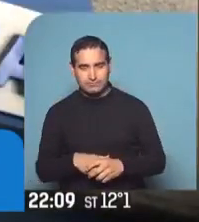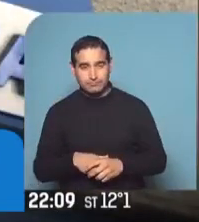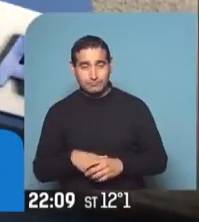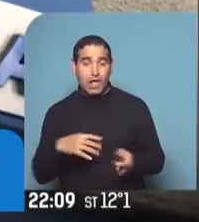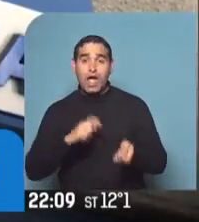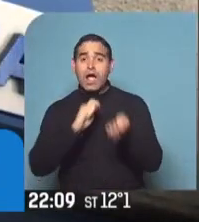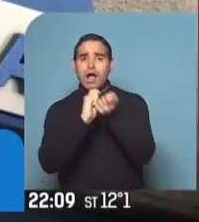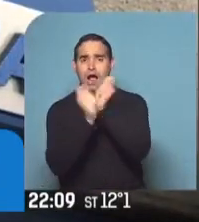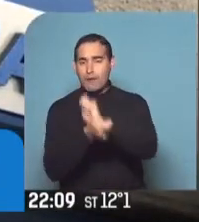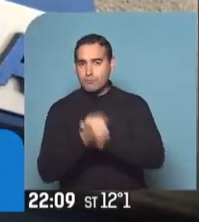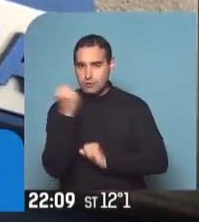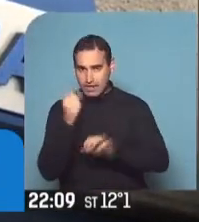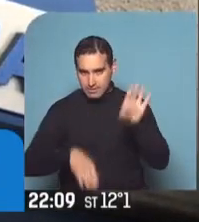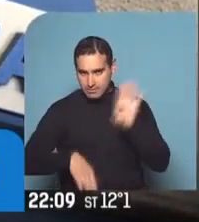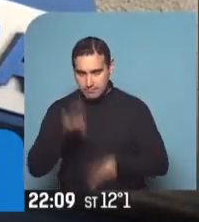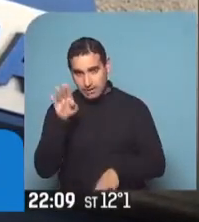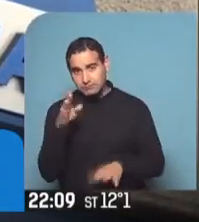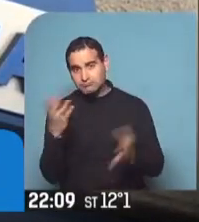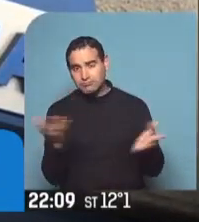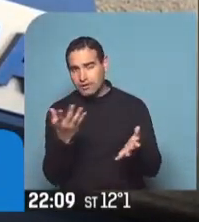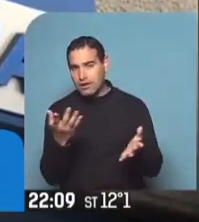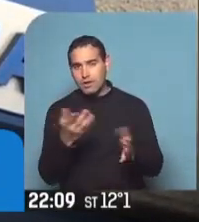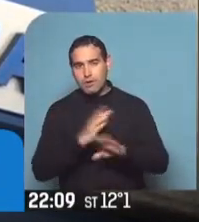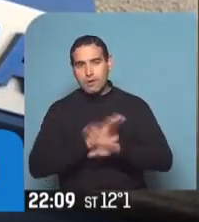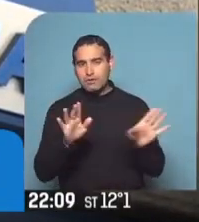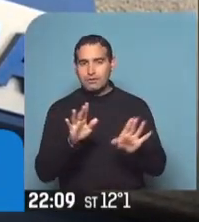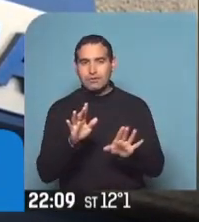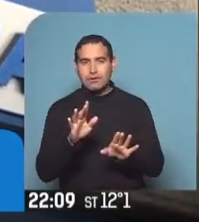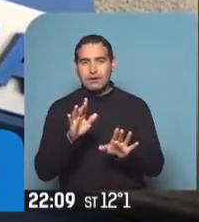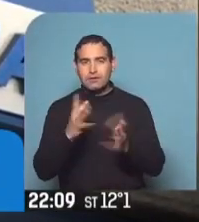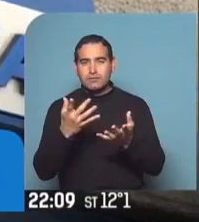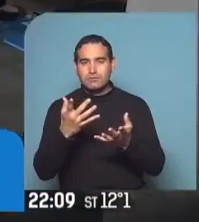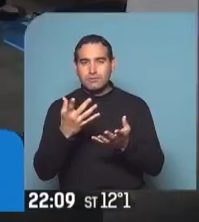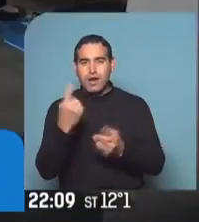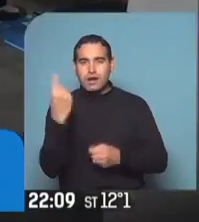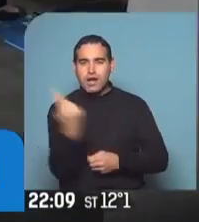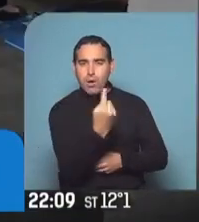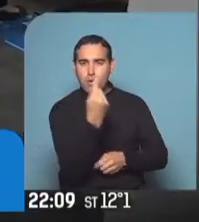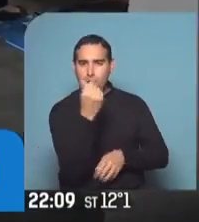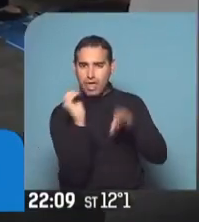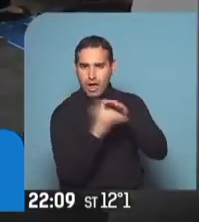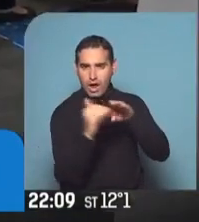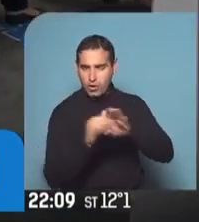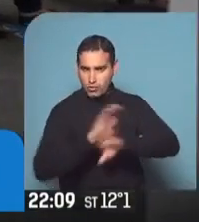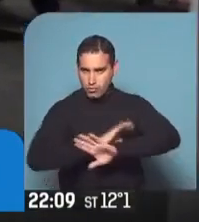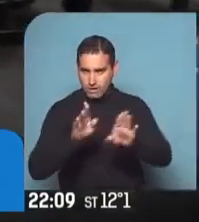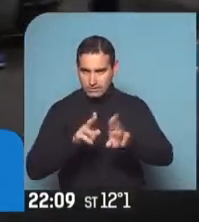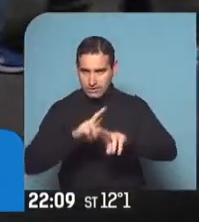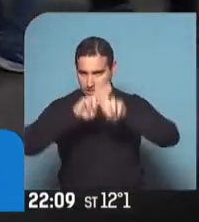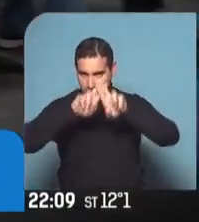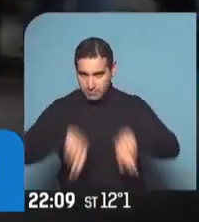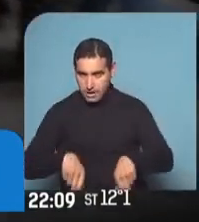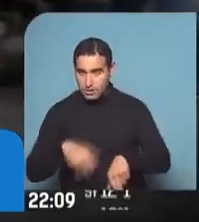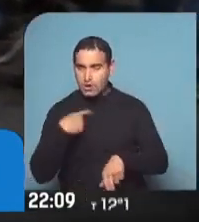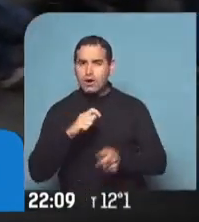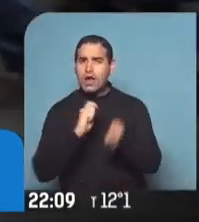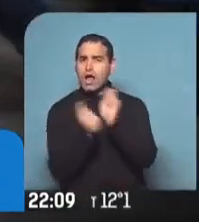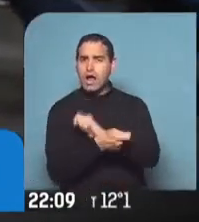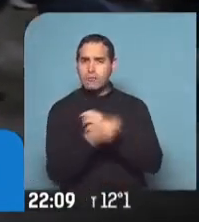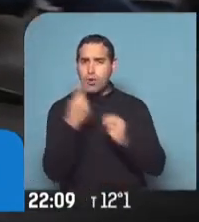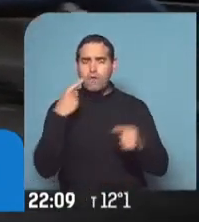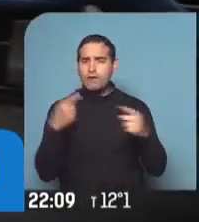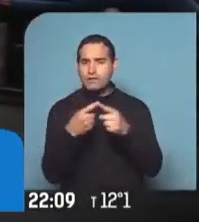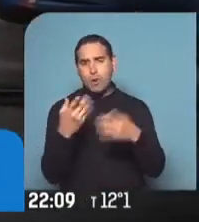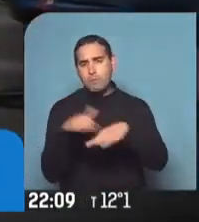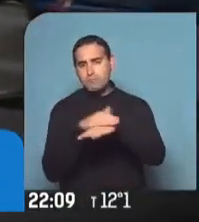más relevantes, se eliminó la posibilidad de crear un régimen de capitalización. Y la reforma apunta a establecer una edad